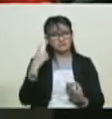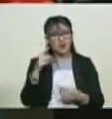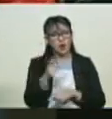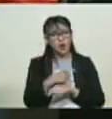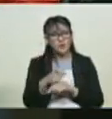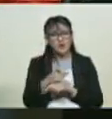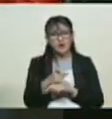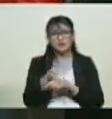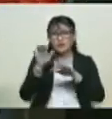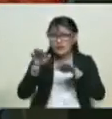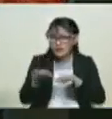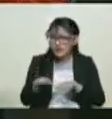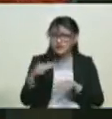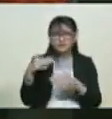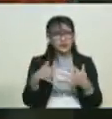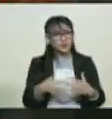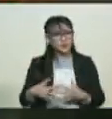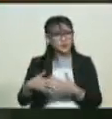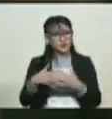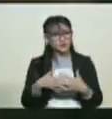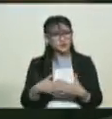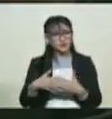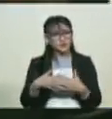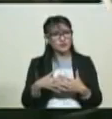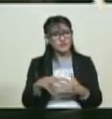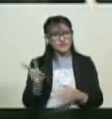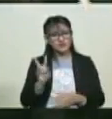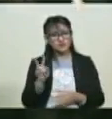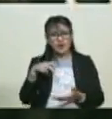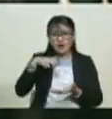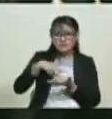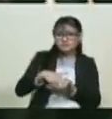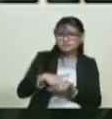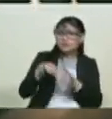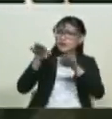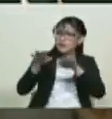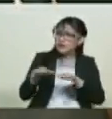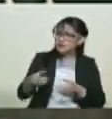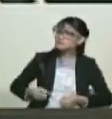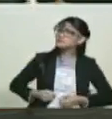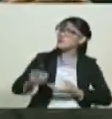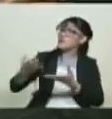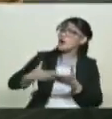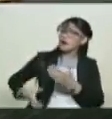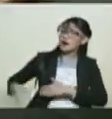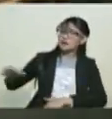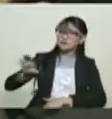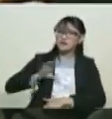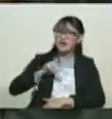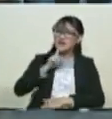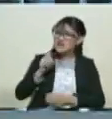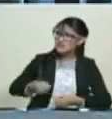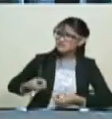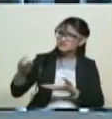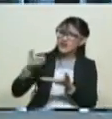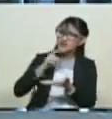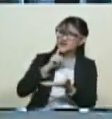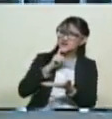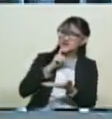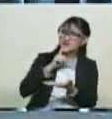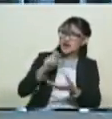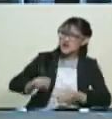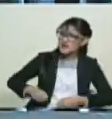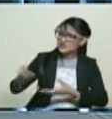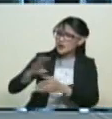extranjero que nuestro país se ponga de rodillas y entregue su riqueza a quien se las entregamos a quien le